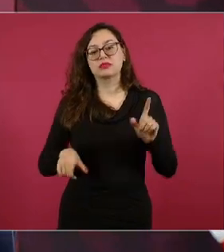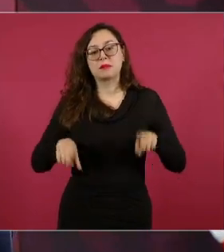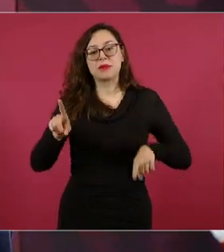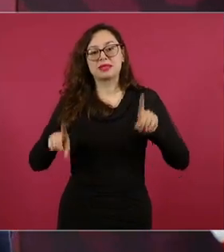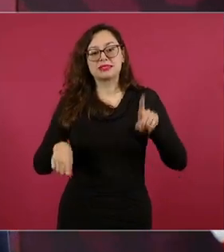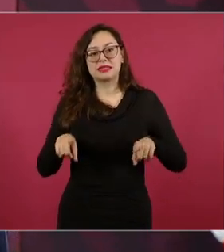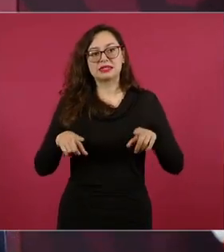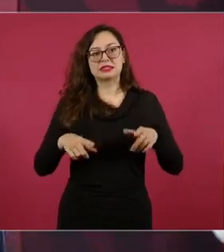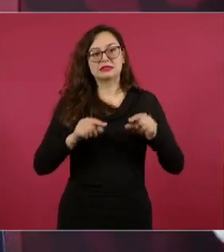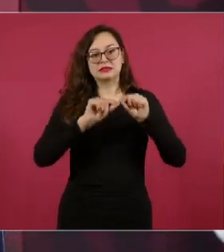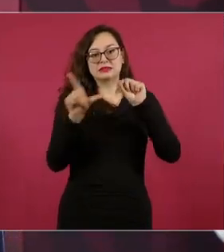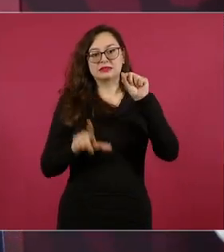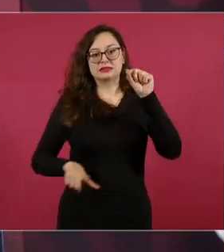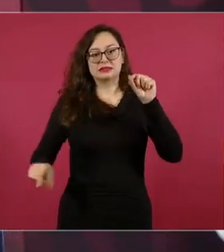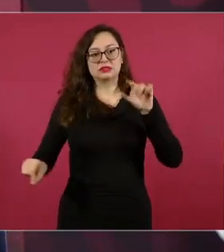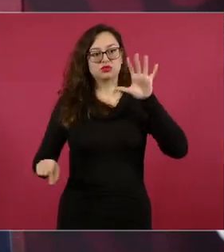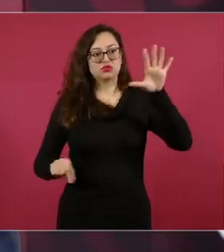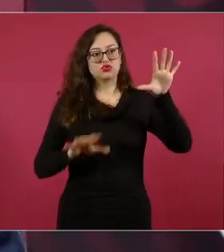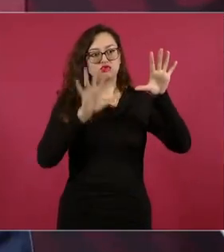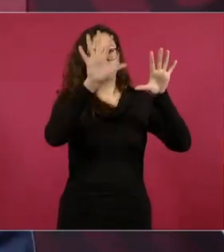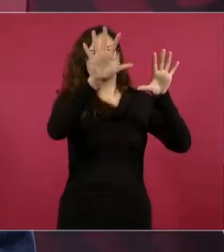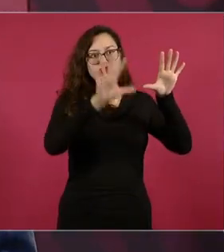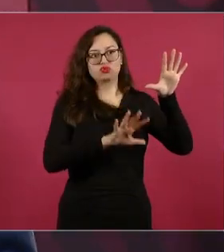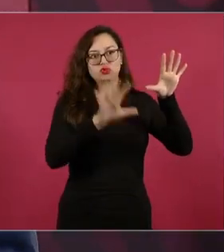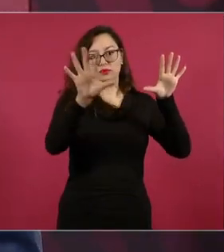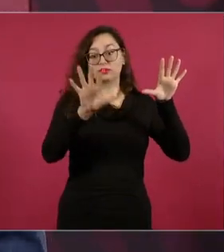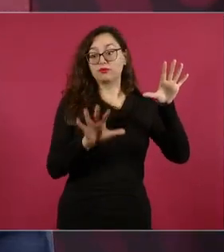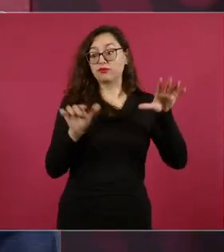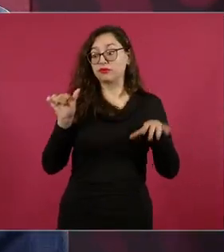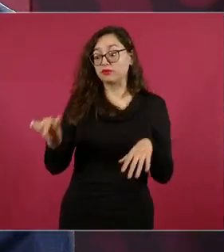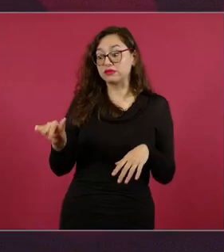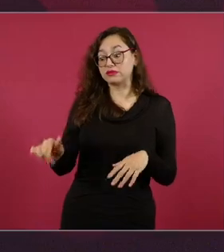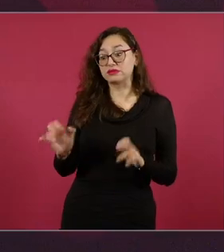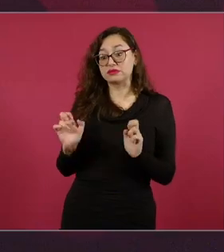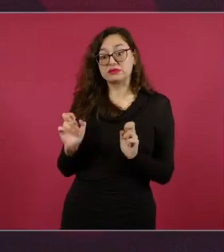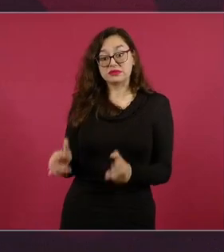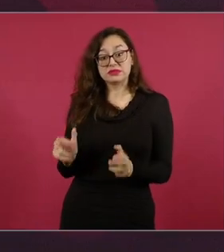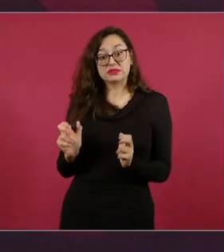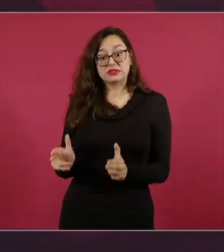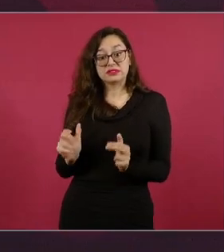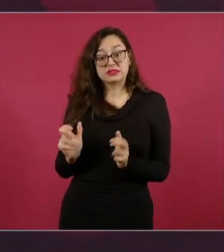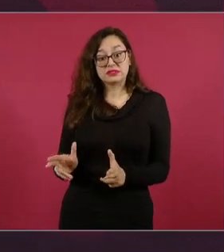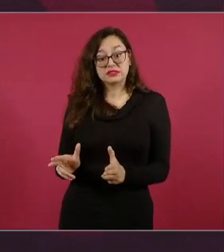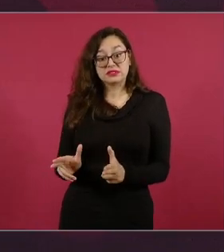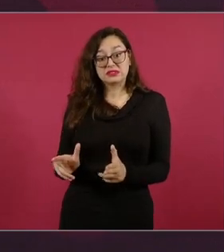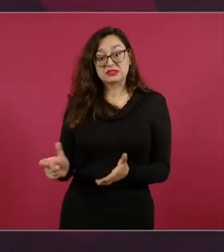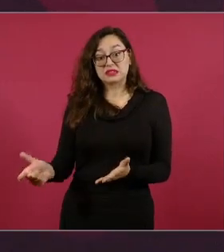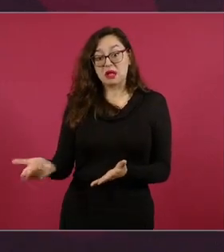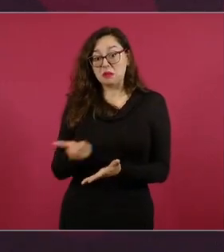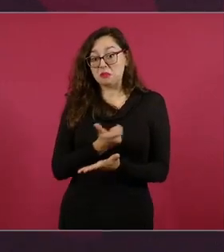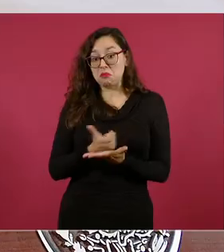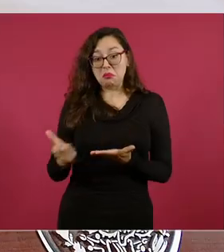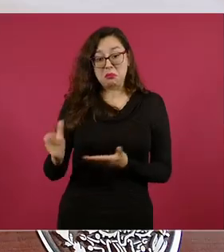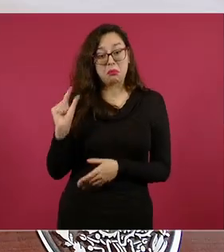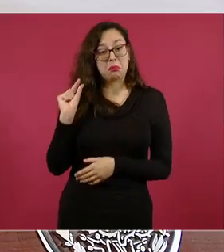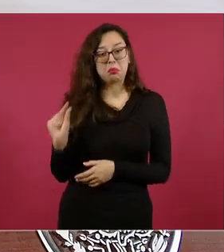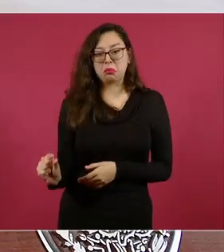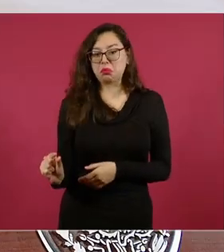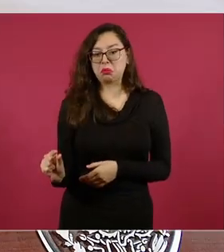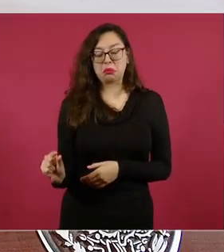país. Y en esa zona de Chiapas era donde se pagaba menos.